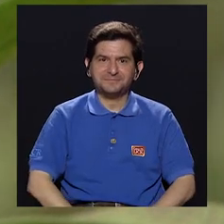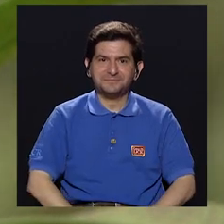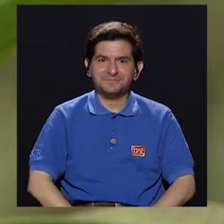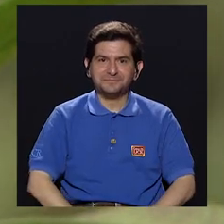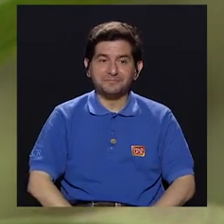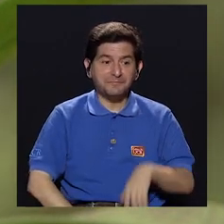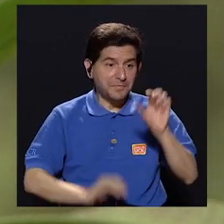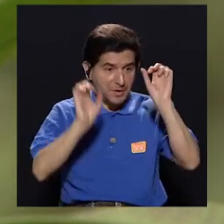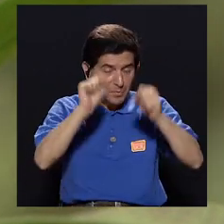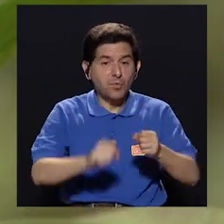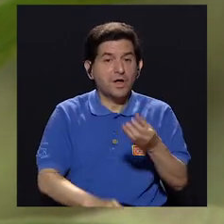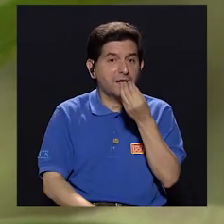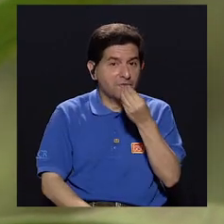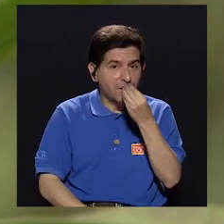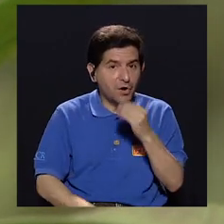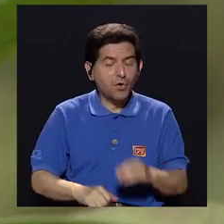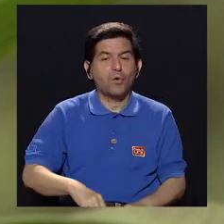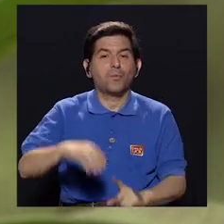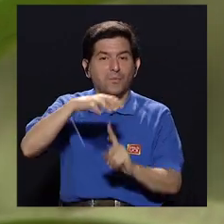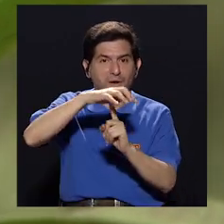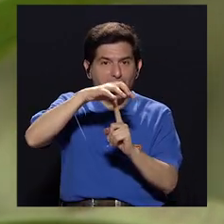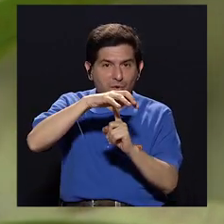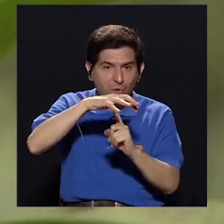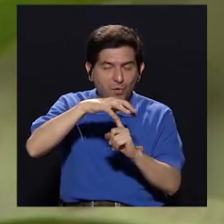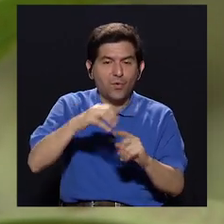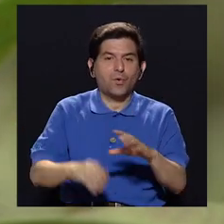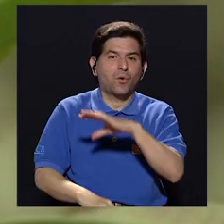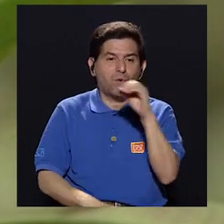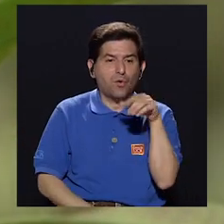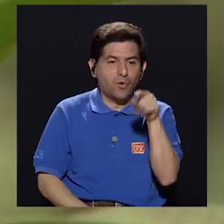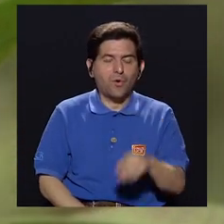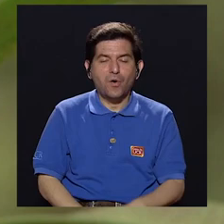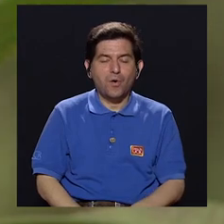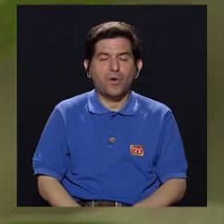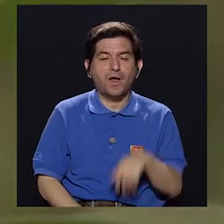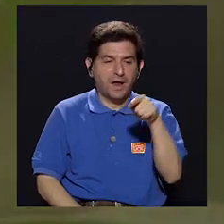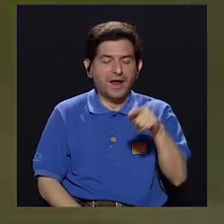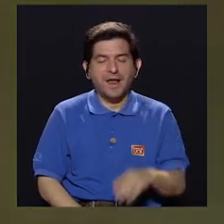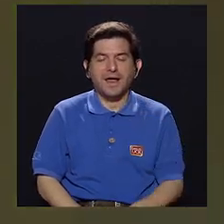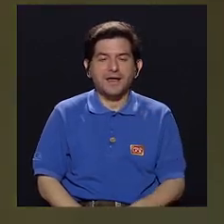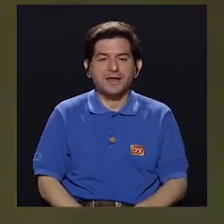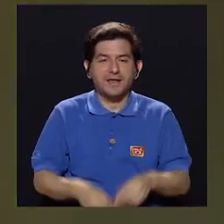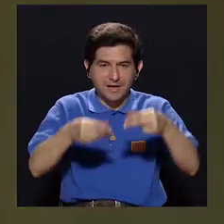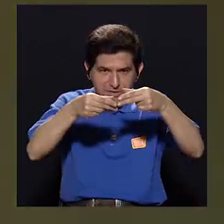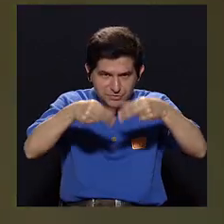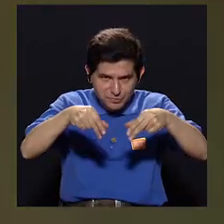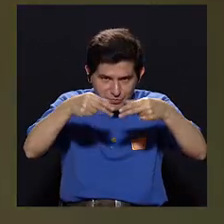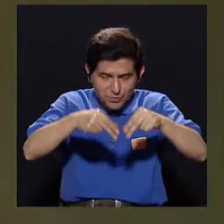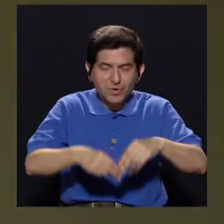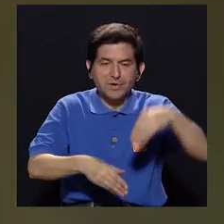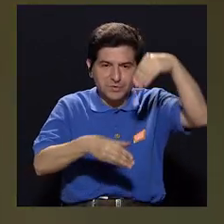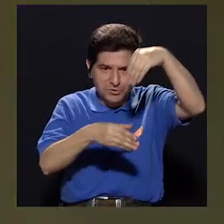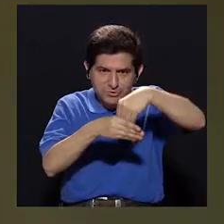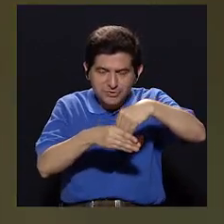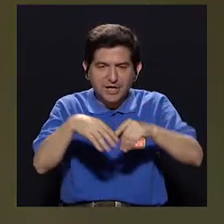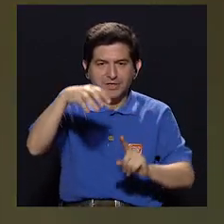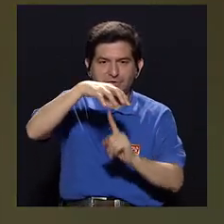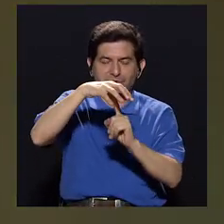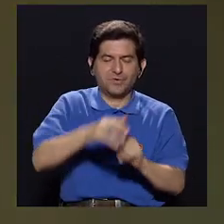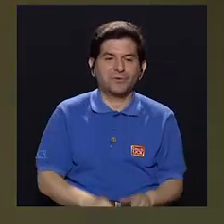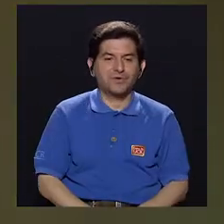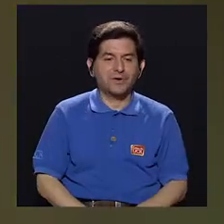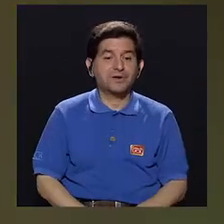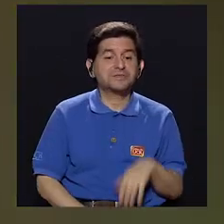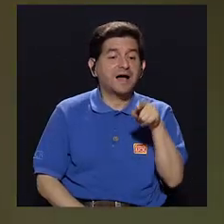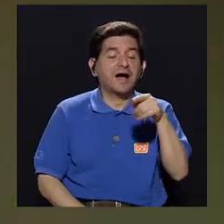e tanto que pueden comer hongos como que eh ponen los huevos en hongos entonces e